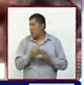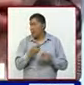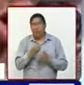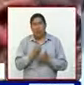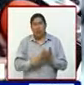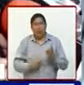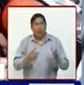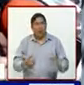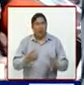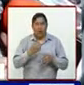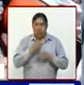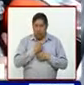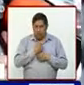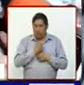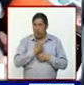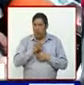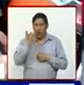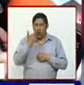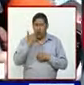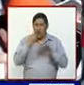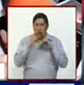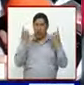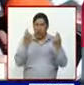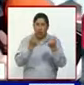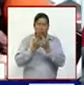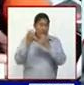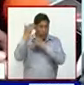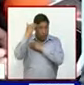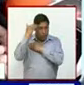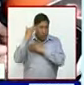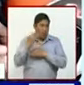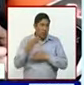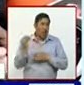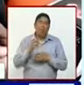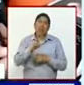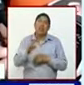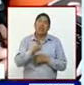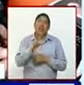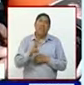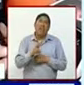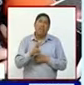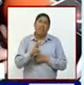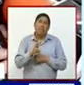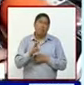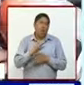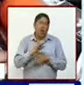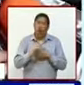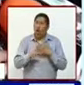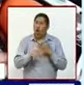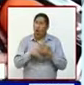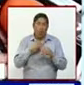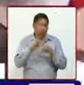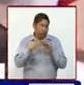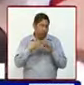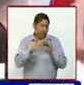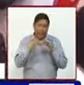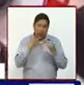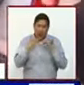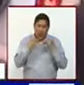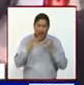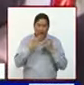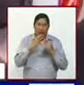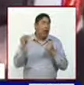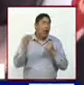recepcionado por el órgano judicial allá en el departamento de Santa Cruz el día viernes, que se han entregado todos estos informes,